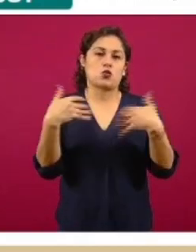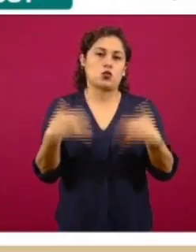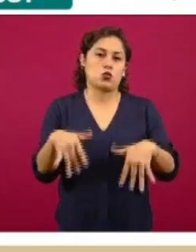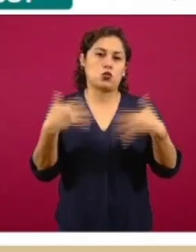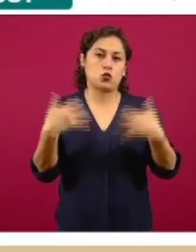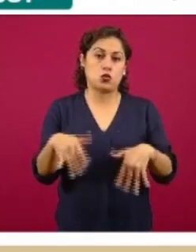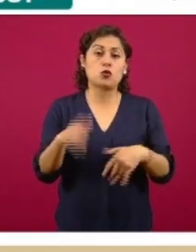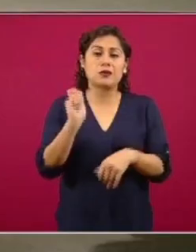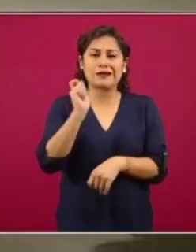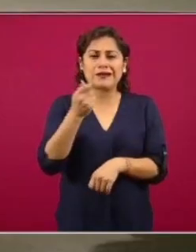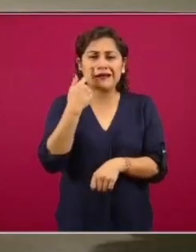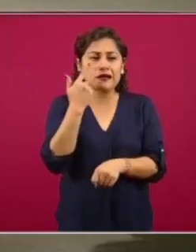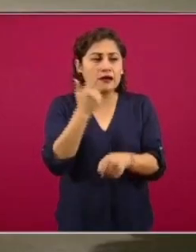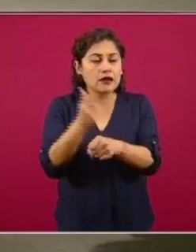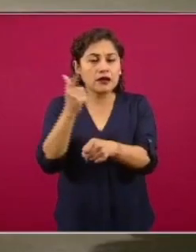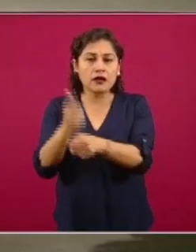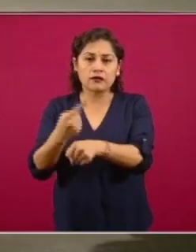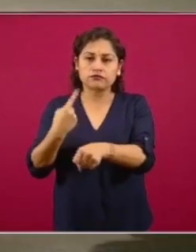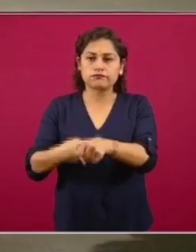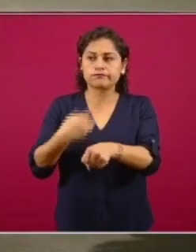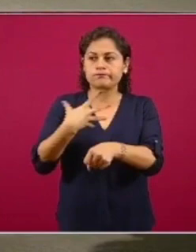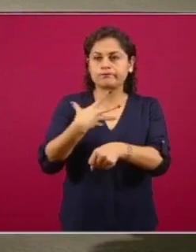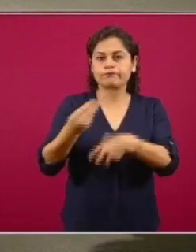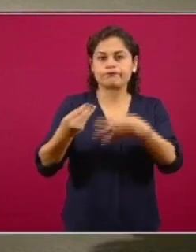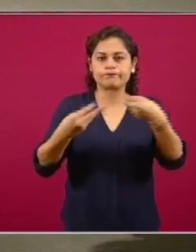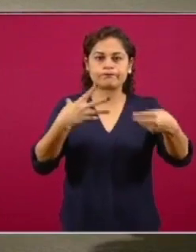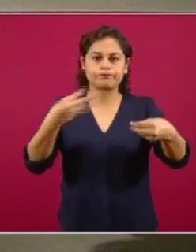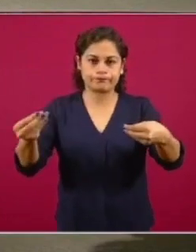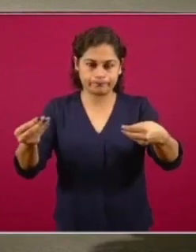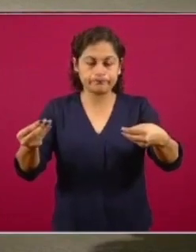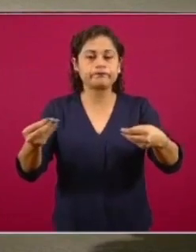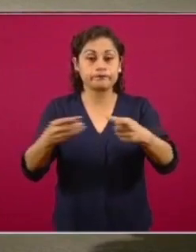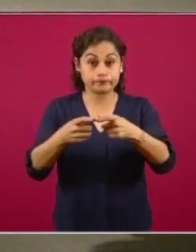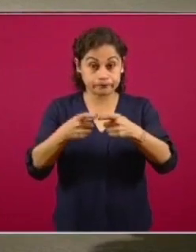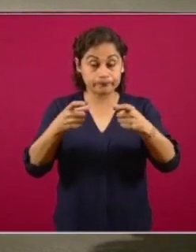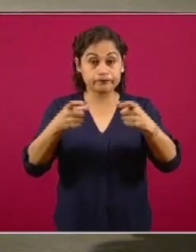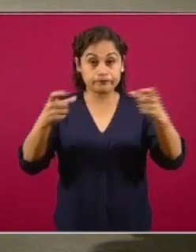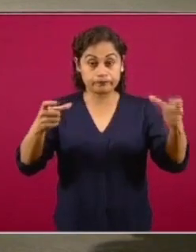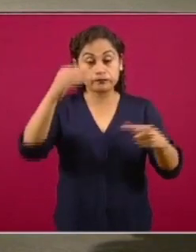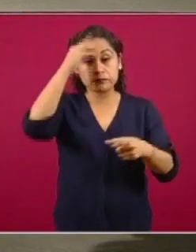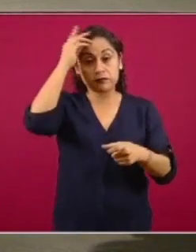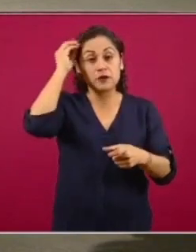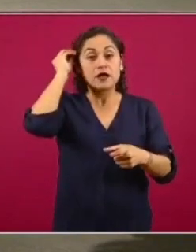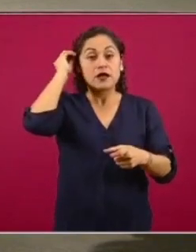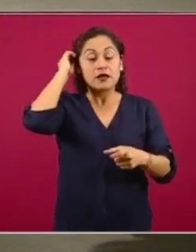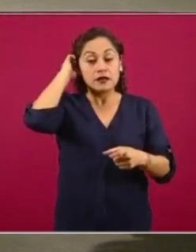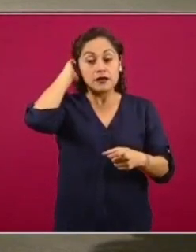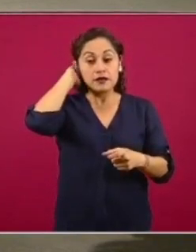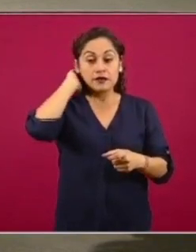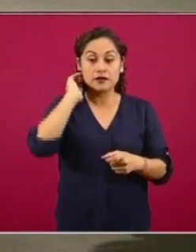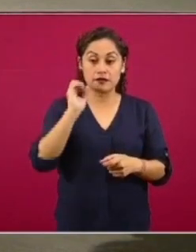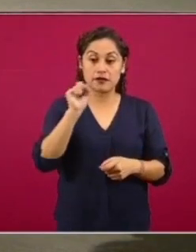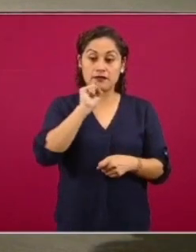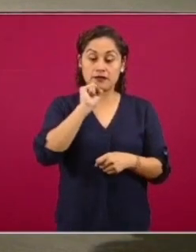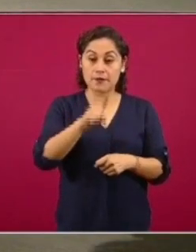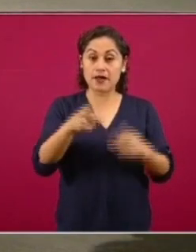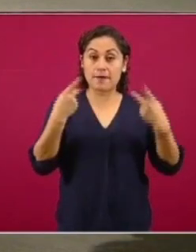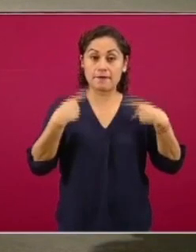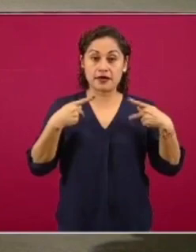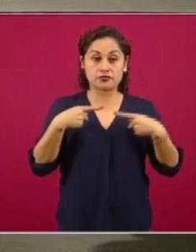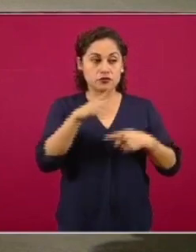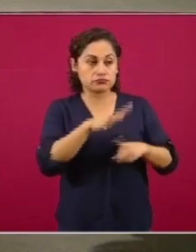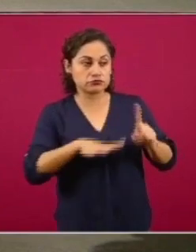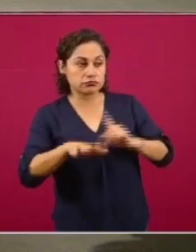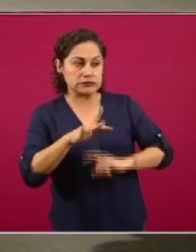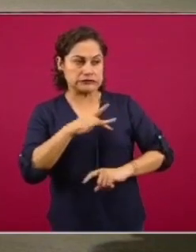tenemos en la transmisión y una gran actividad en la confirmación también de casos y de casos